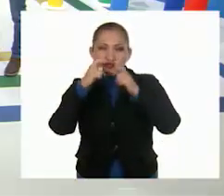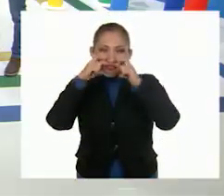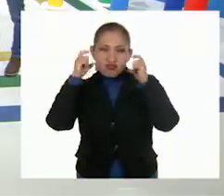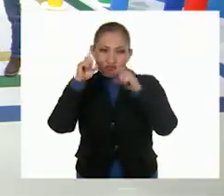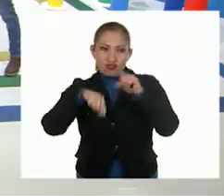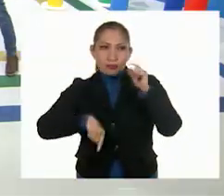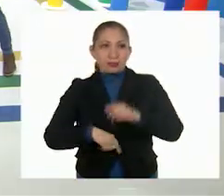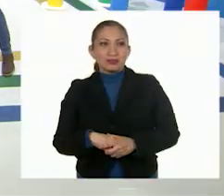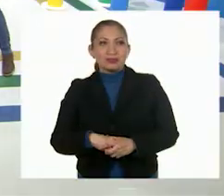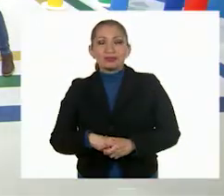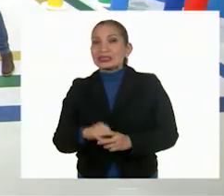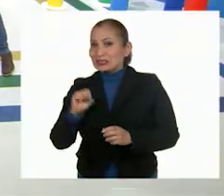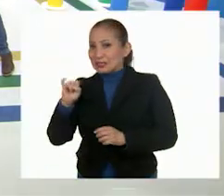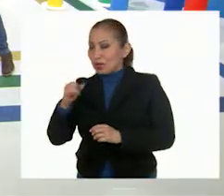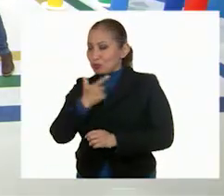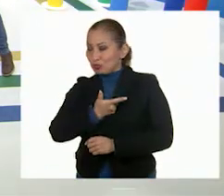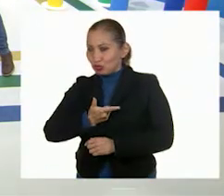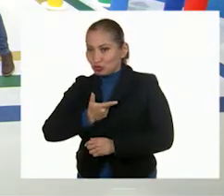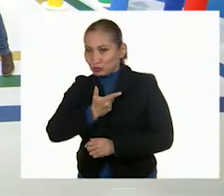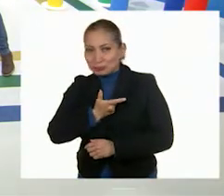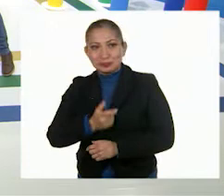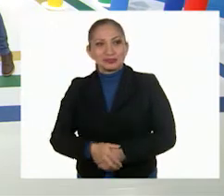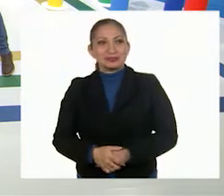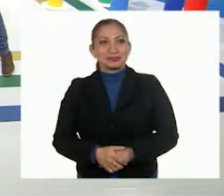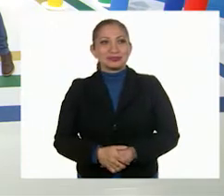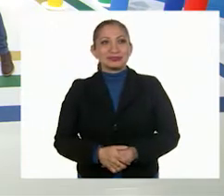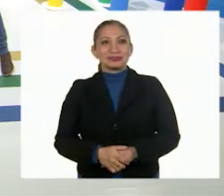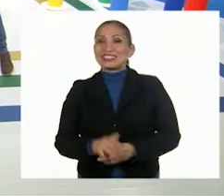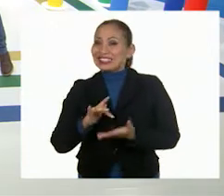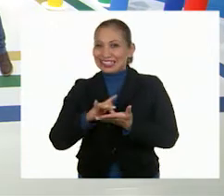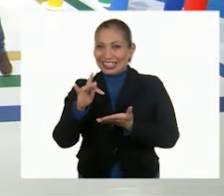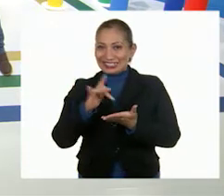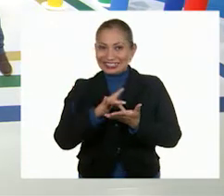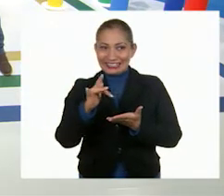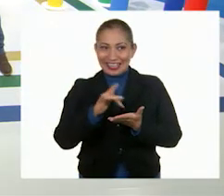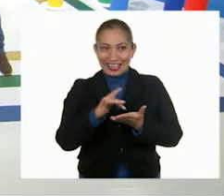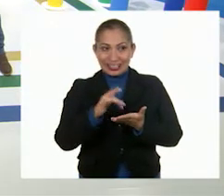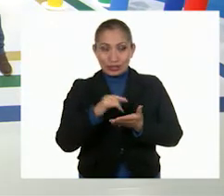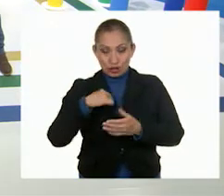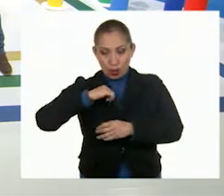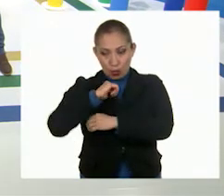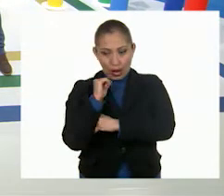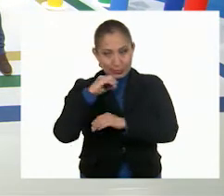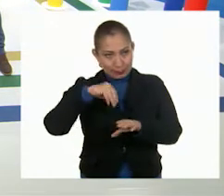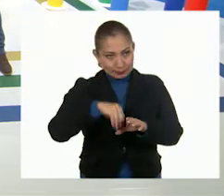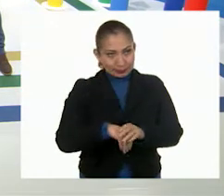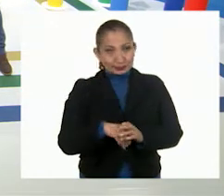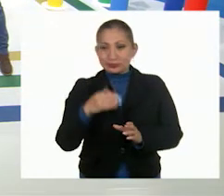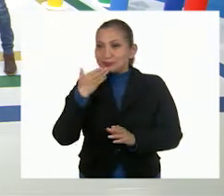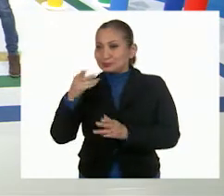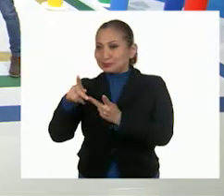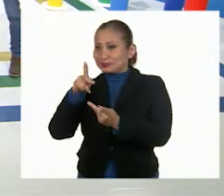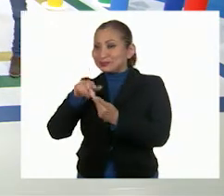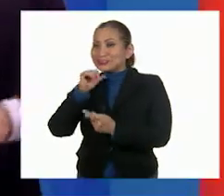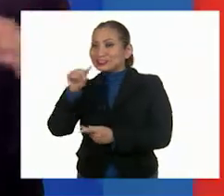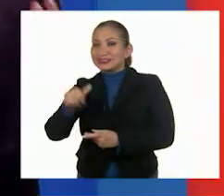cubrebocas, por favor? Claro que sí. Con mucho gusto. Gracias. ¿No? Aquí lo voy a poner. Perfecto. De